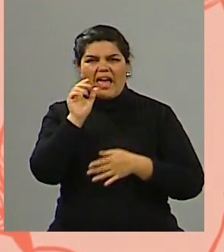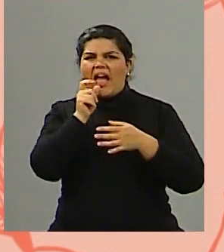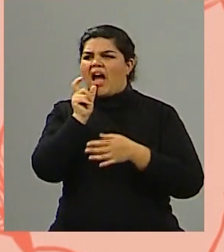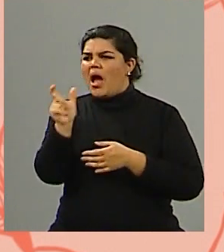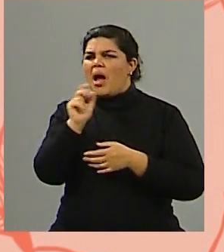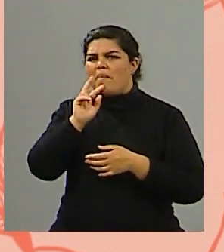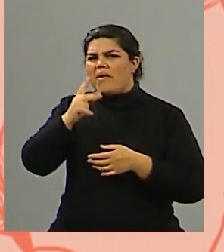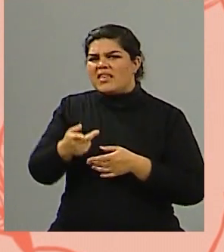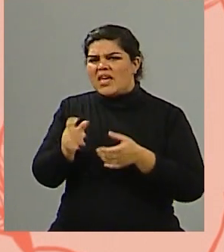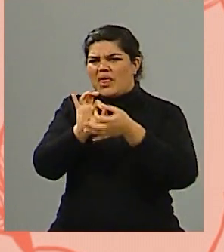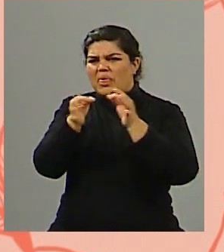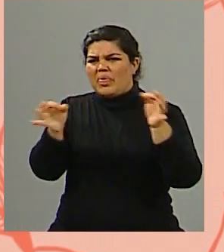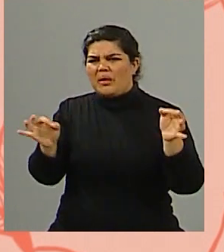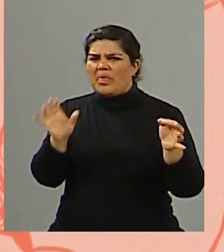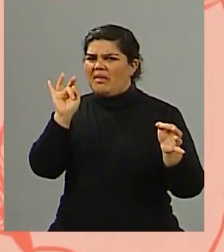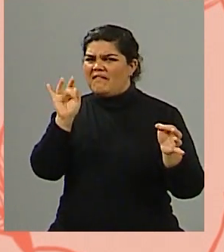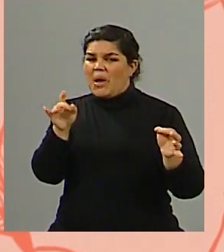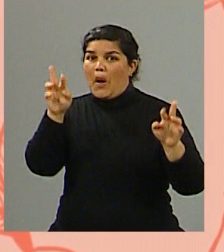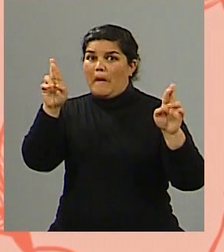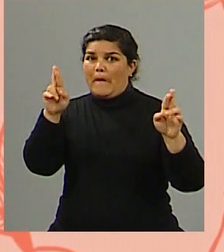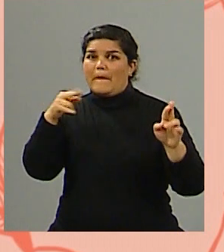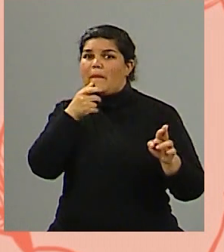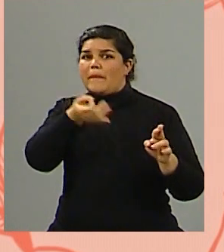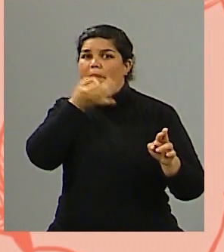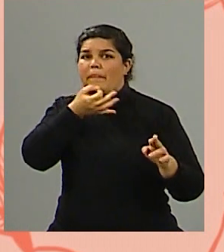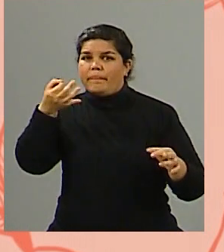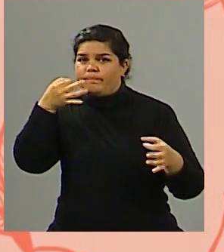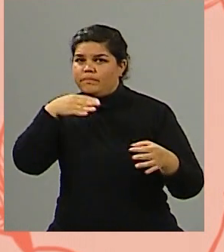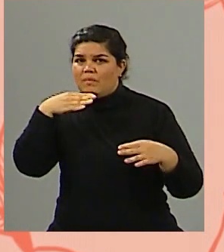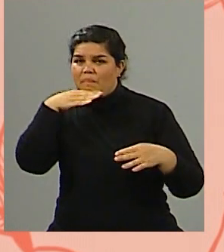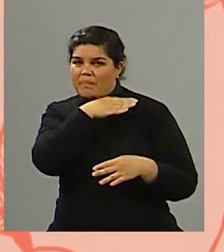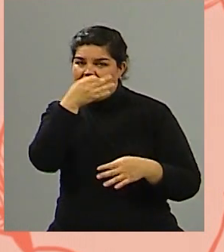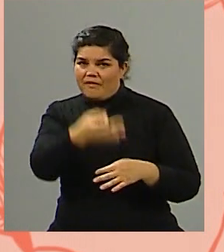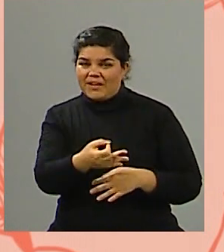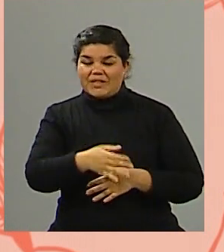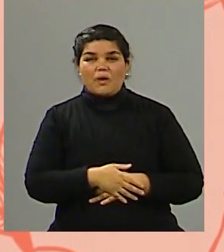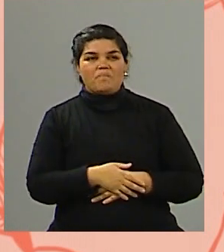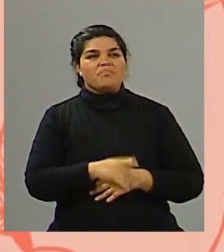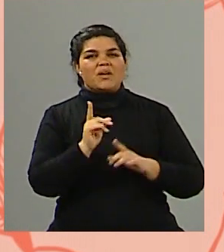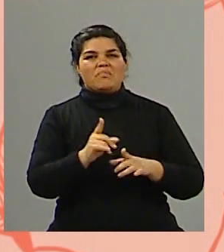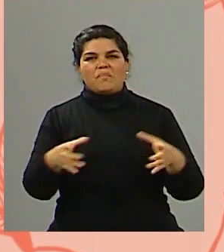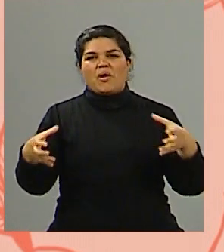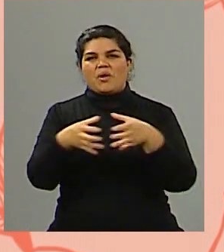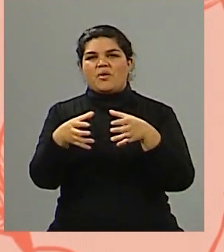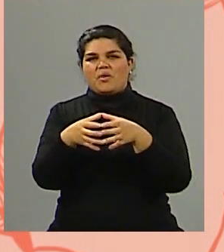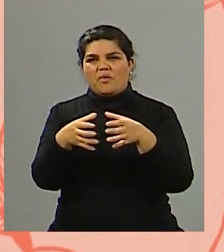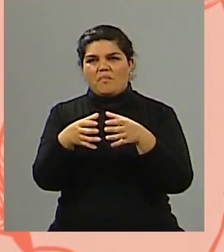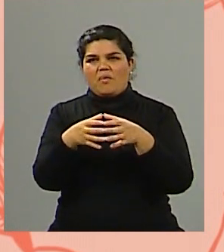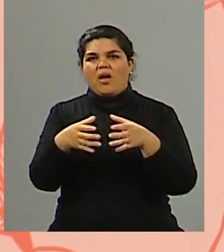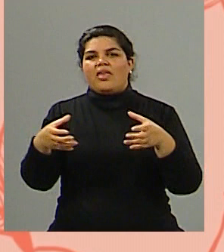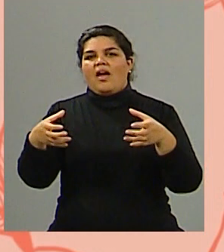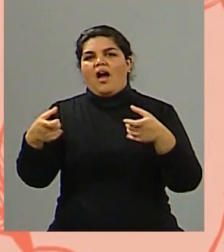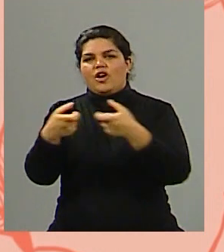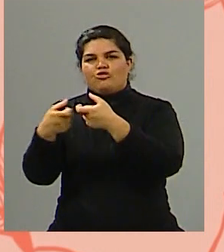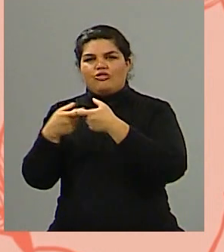Magalí, cofundadora de la Comunidad Federal Inquilina No Propietaria en Buenos Aires. ¿Cómo estás? Buenas tardes,